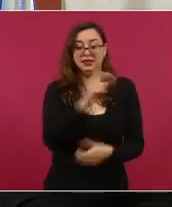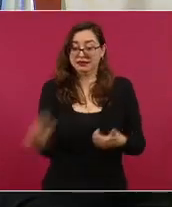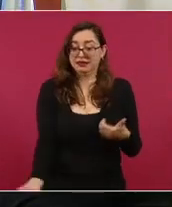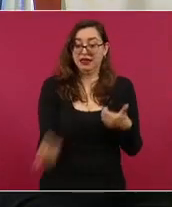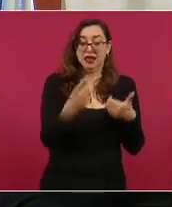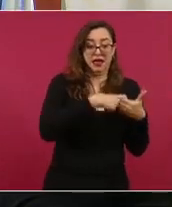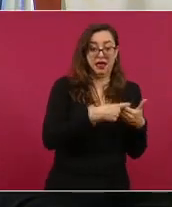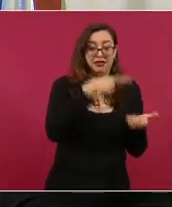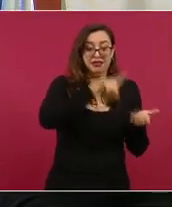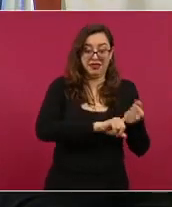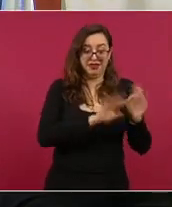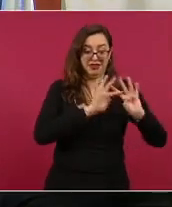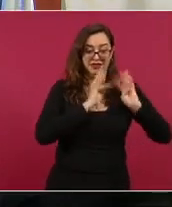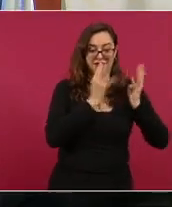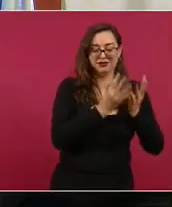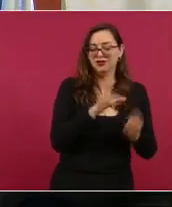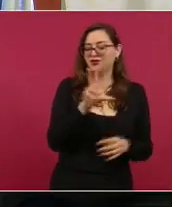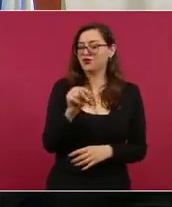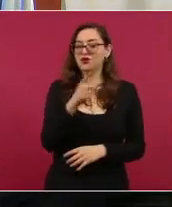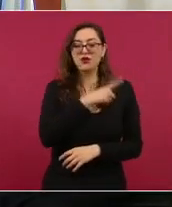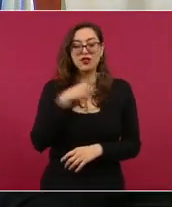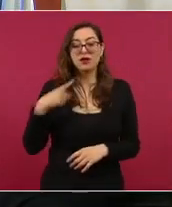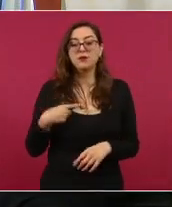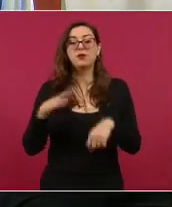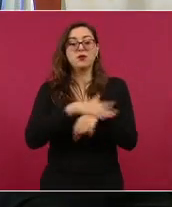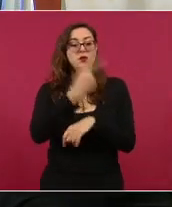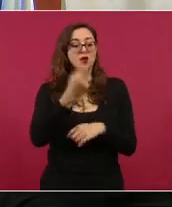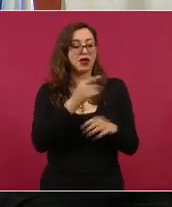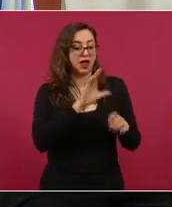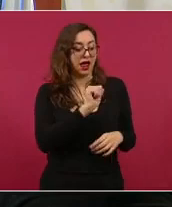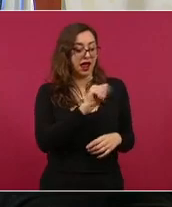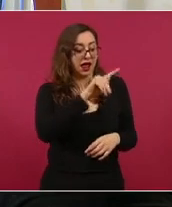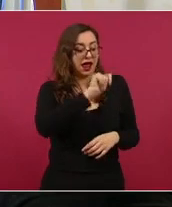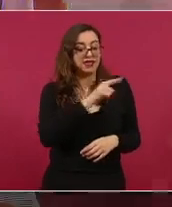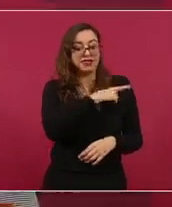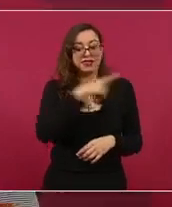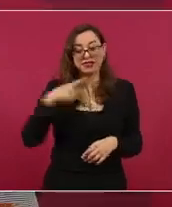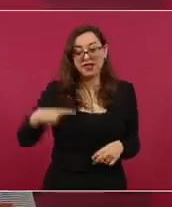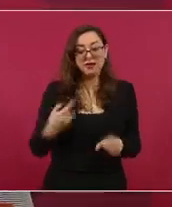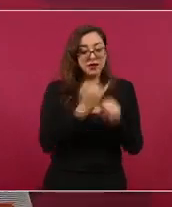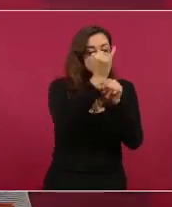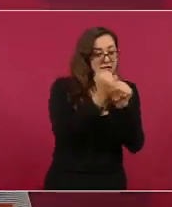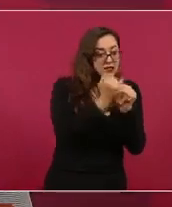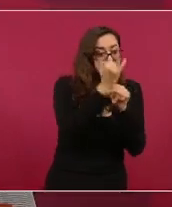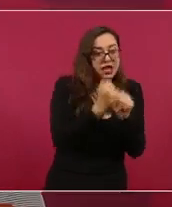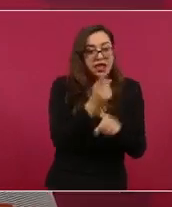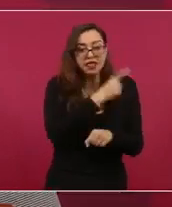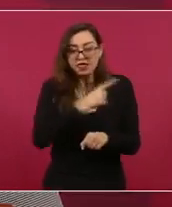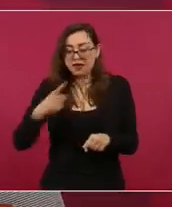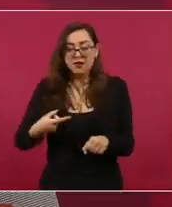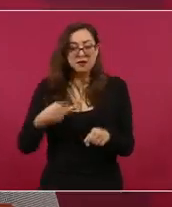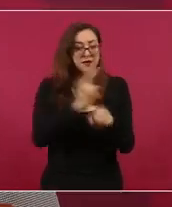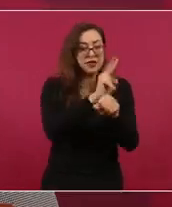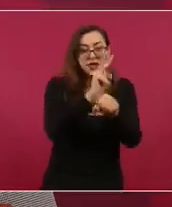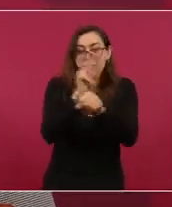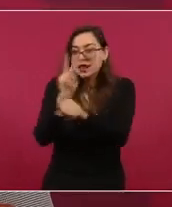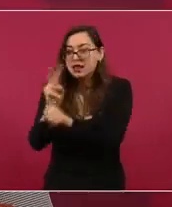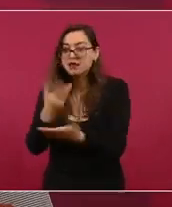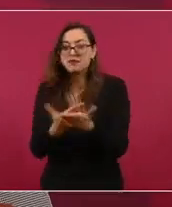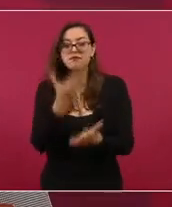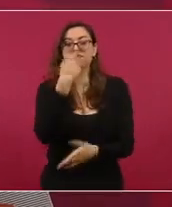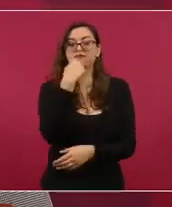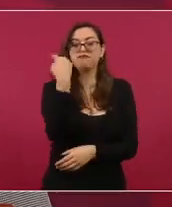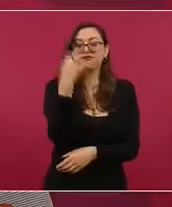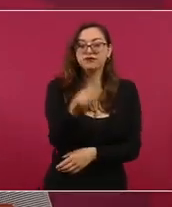de esta institución. El CAD debe de abrir carpetas de oficio cuando un hecho público notorio denuncie alguna irregularidad en el fútbol, y debe de tener